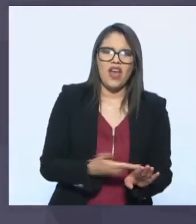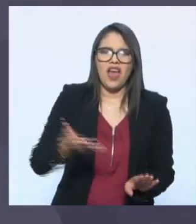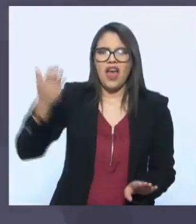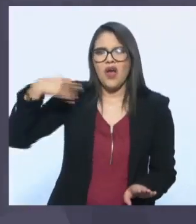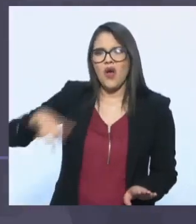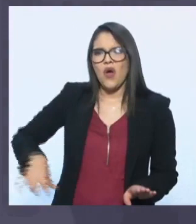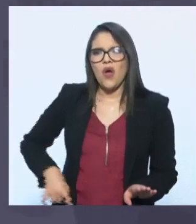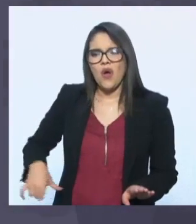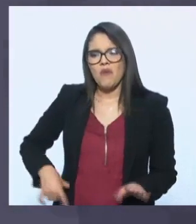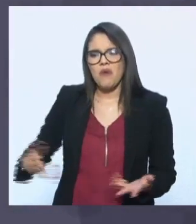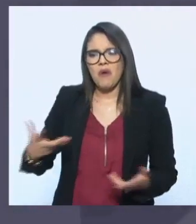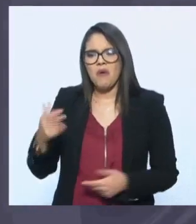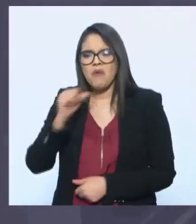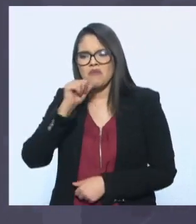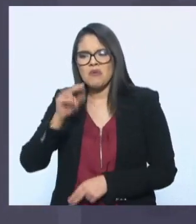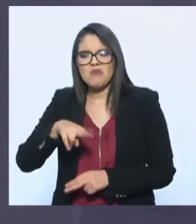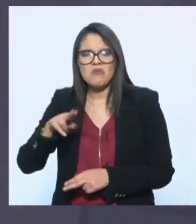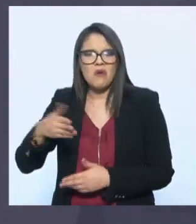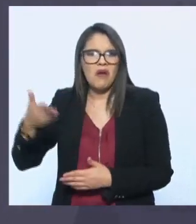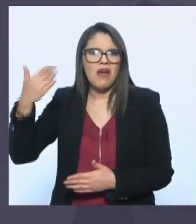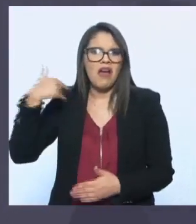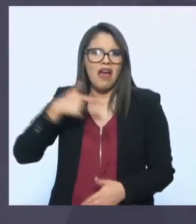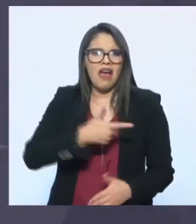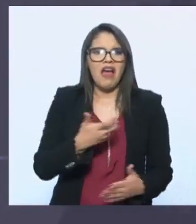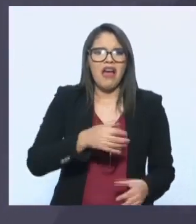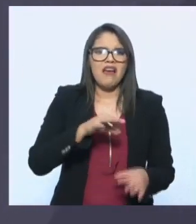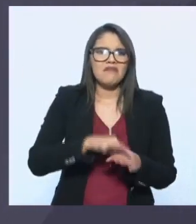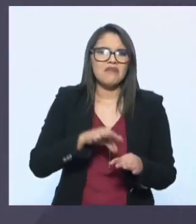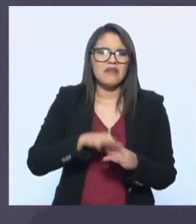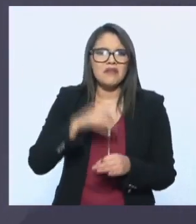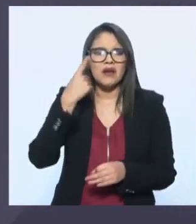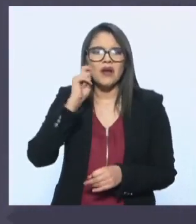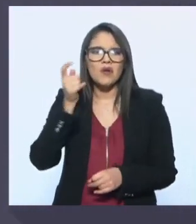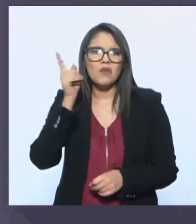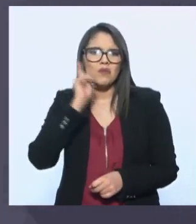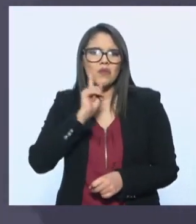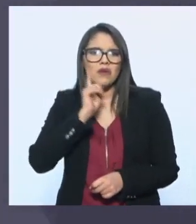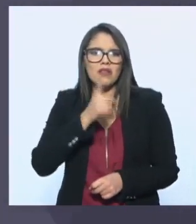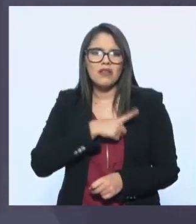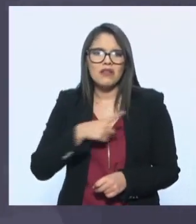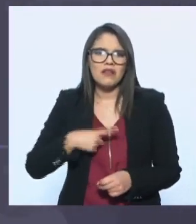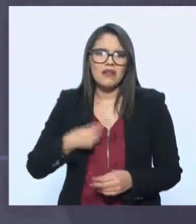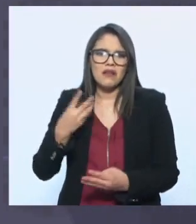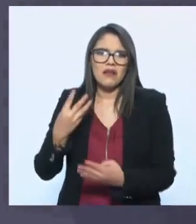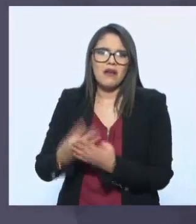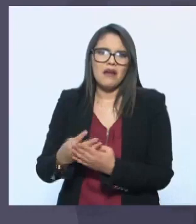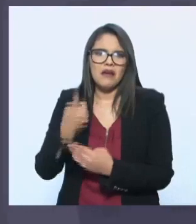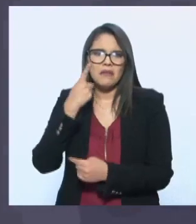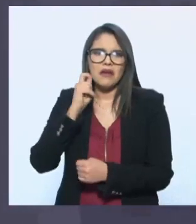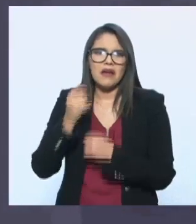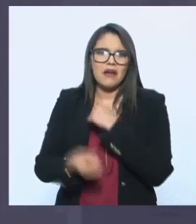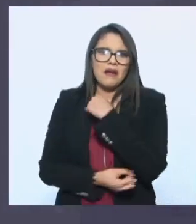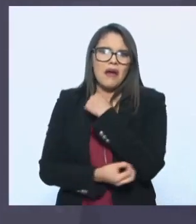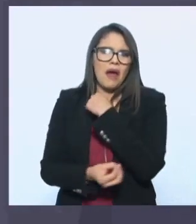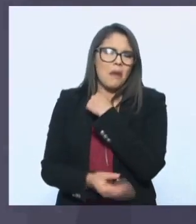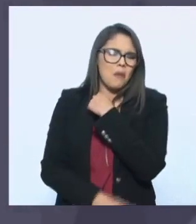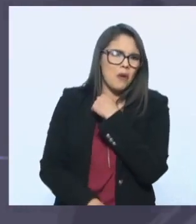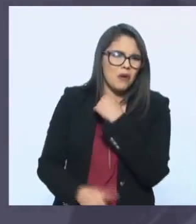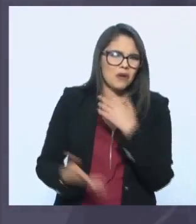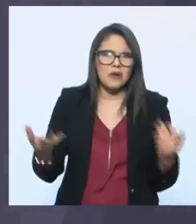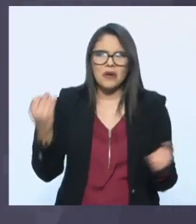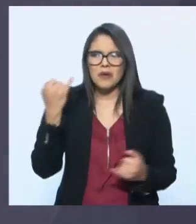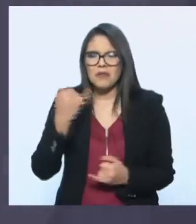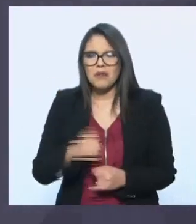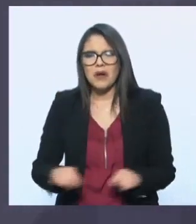nunca hicieron nada. Tú no me dejarás mentir, votaron para que las mujeres estuvieran presas por abortos involuntarios. O sea, un